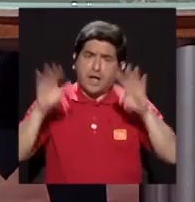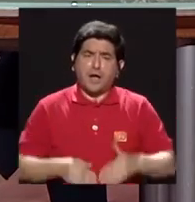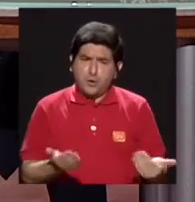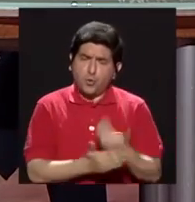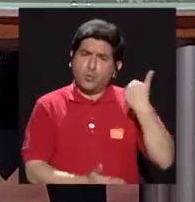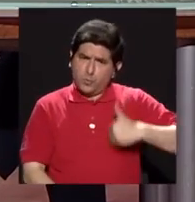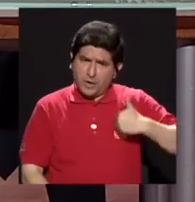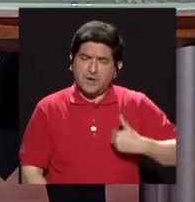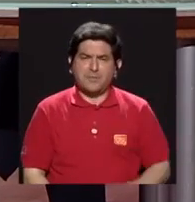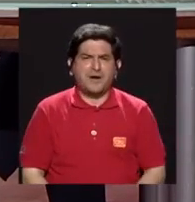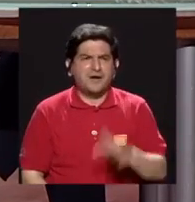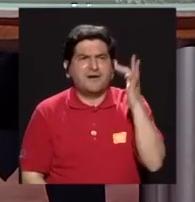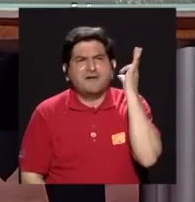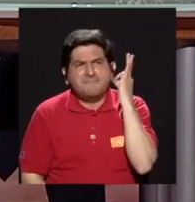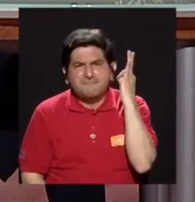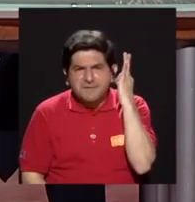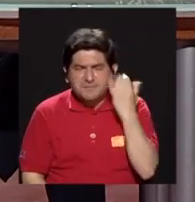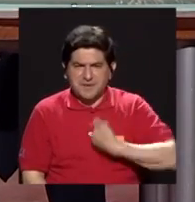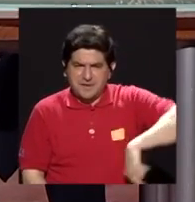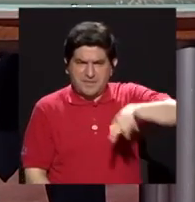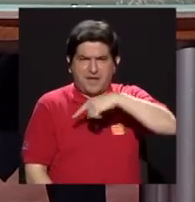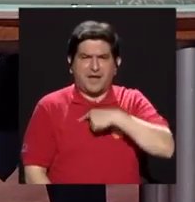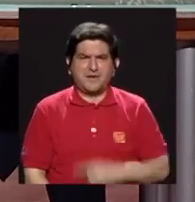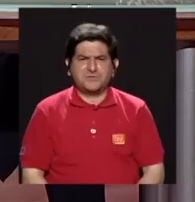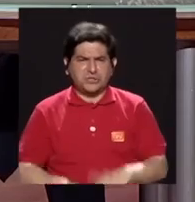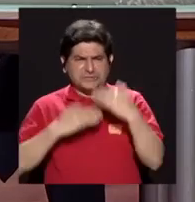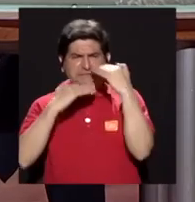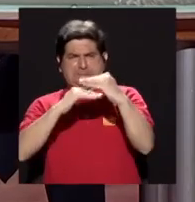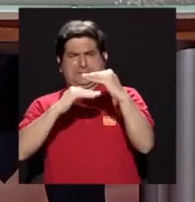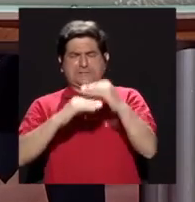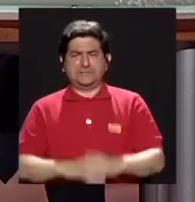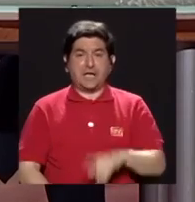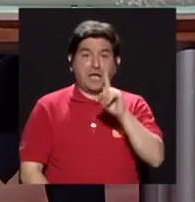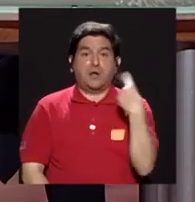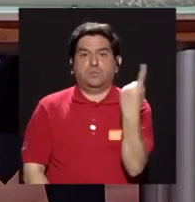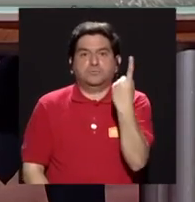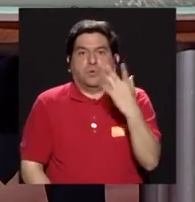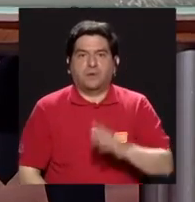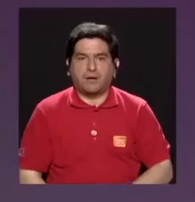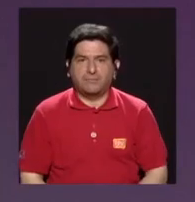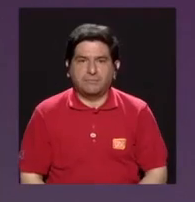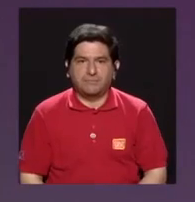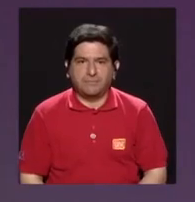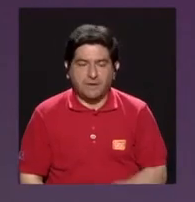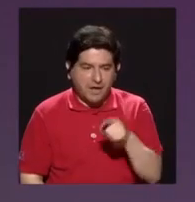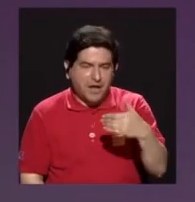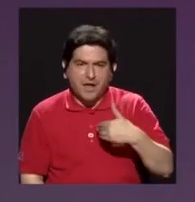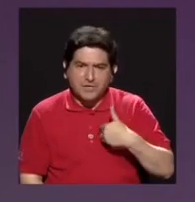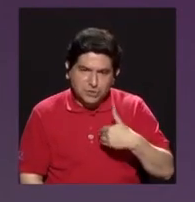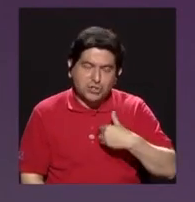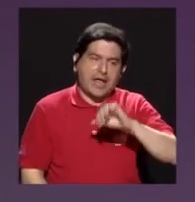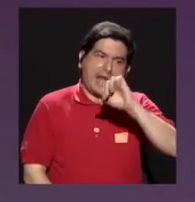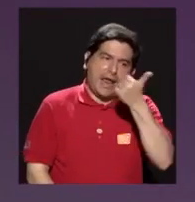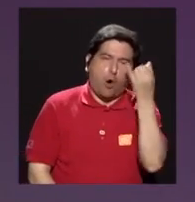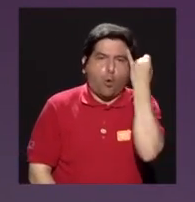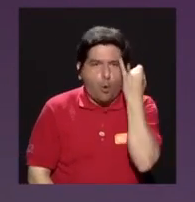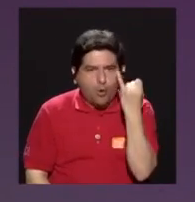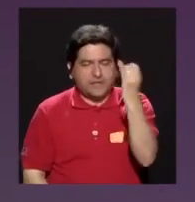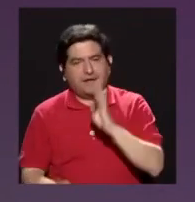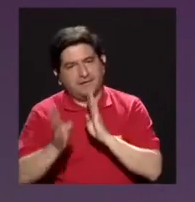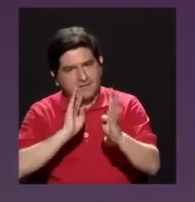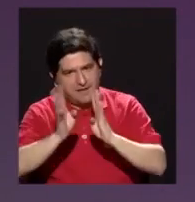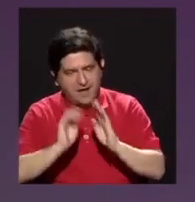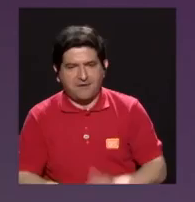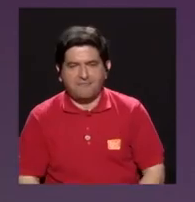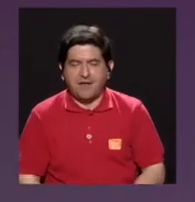además yo creo que la femenina nos nos ha tenido en casillas casi que en una por supuesto eso tiene otro otro concepto cuando hablamos